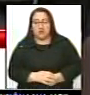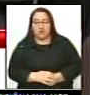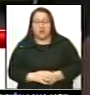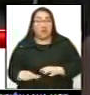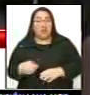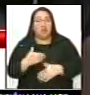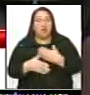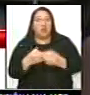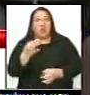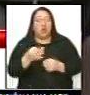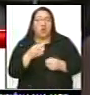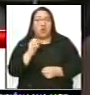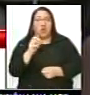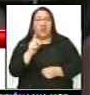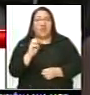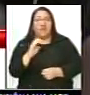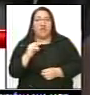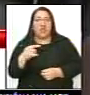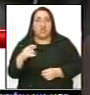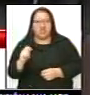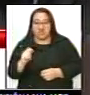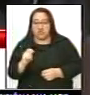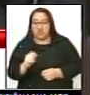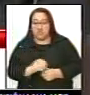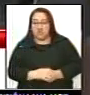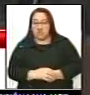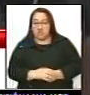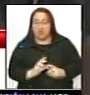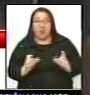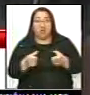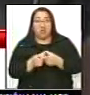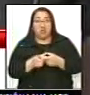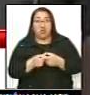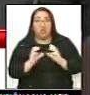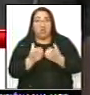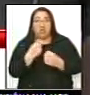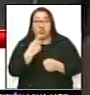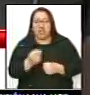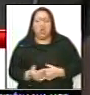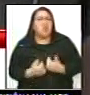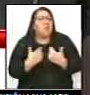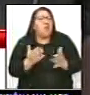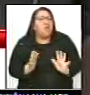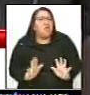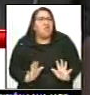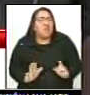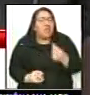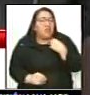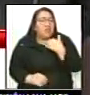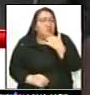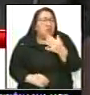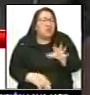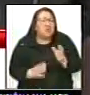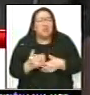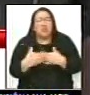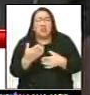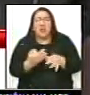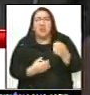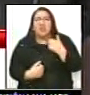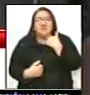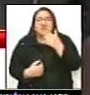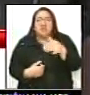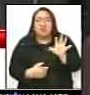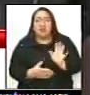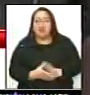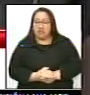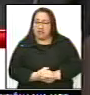procesos judiciales contra Odebrecht, sin embargo, la Comisión del Congreso, ¿qué dijo? No importa, procesos judiciales, no importa,